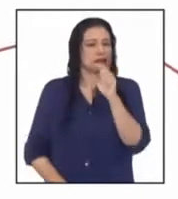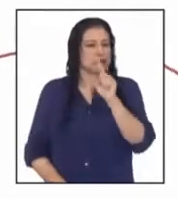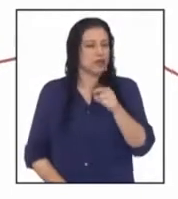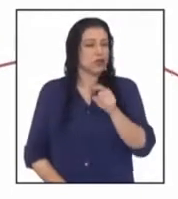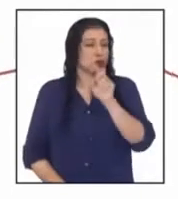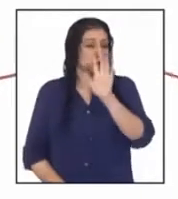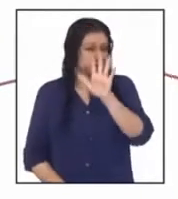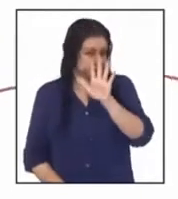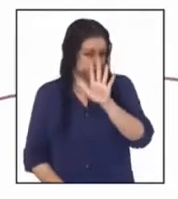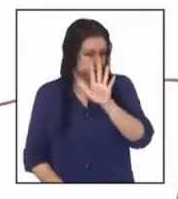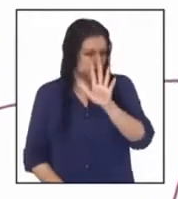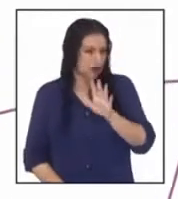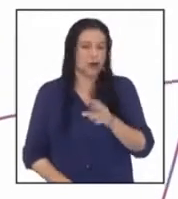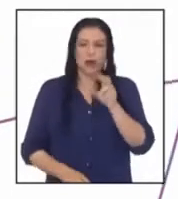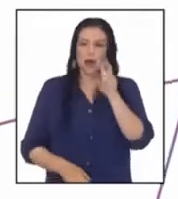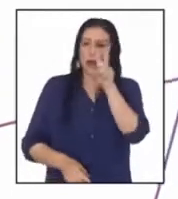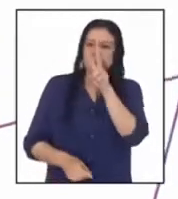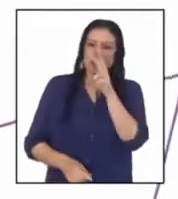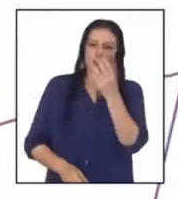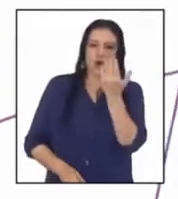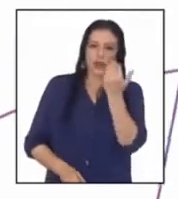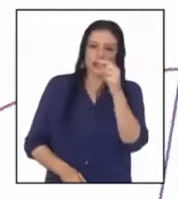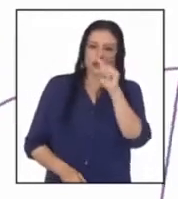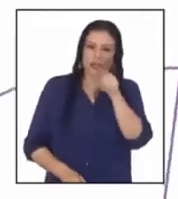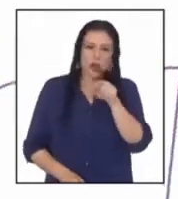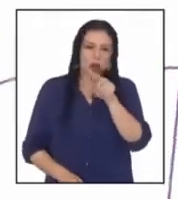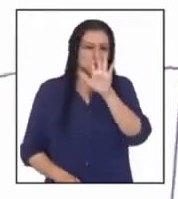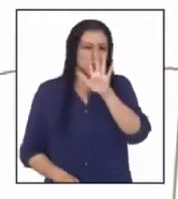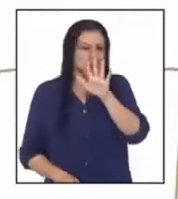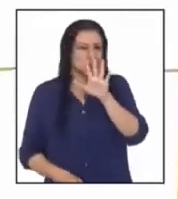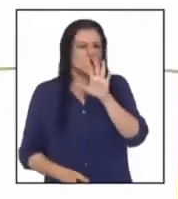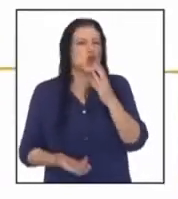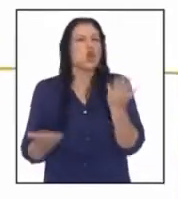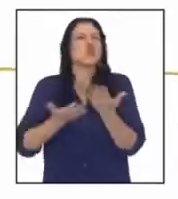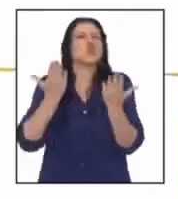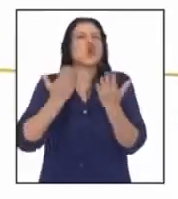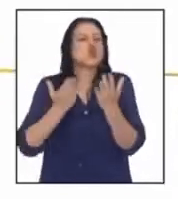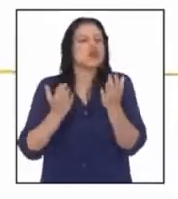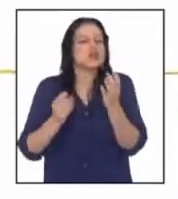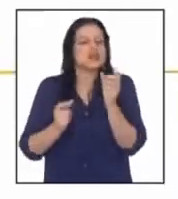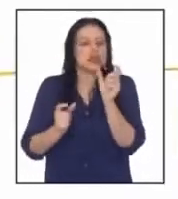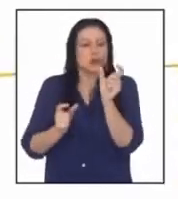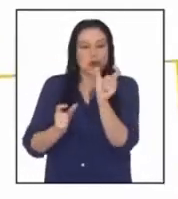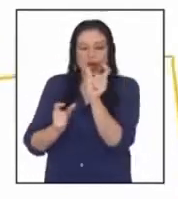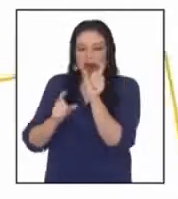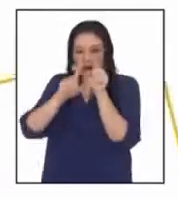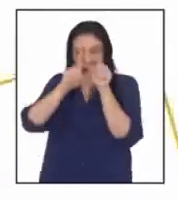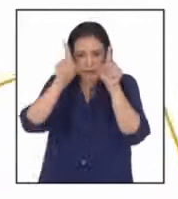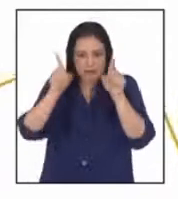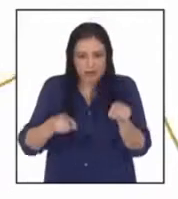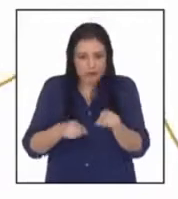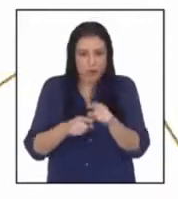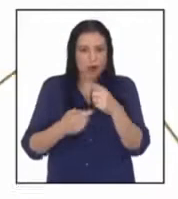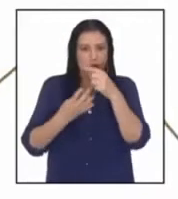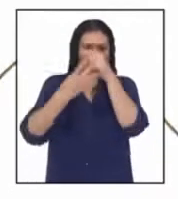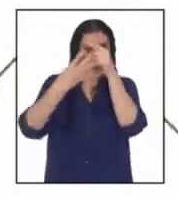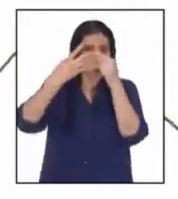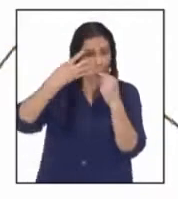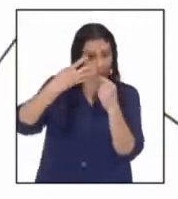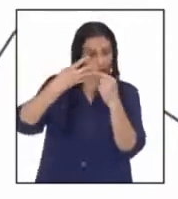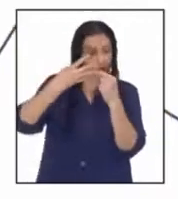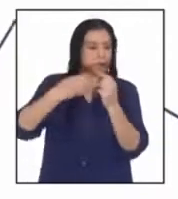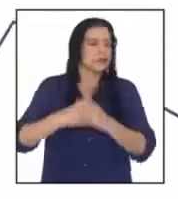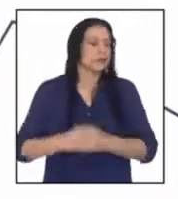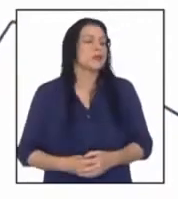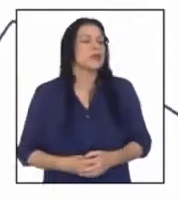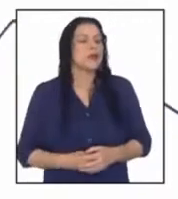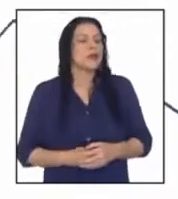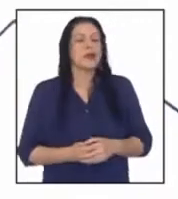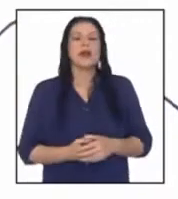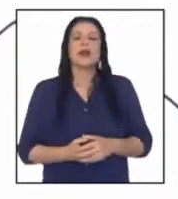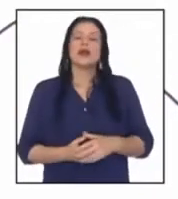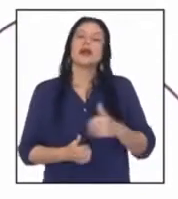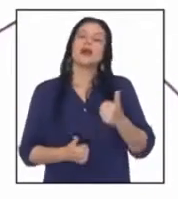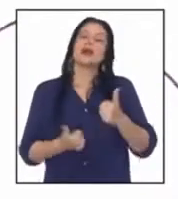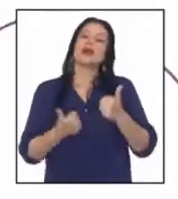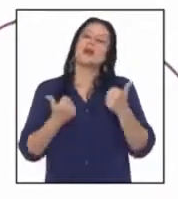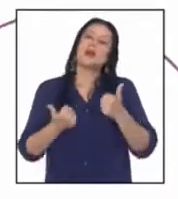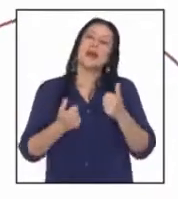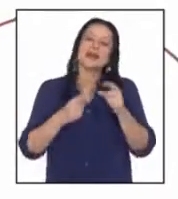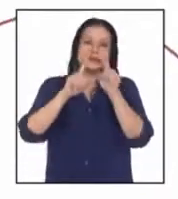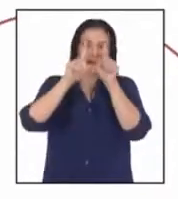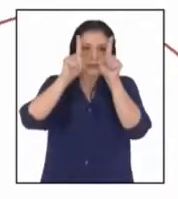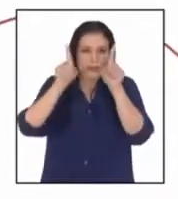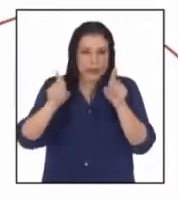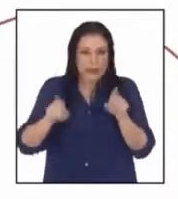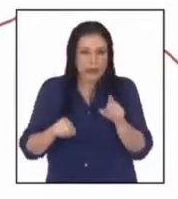15,5. Notamos que este valor 15,5 está ubicado en el intervalo 4. El intervalo mediano o clase mediana es el